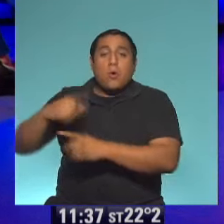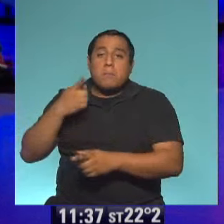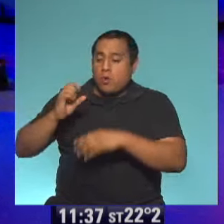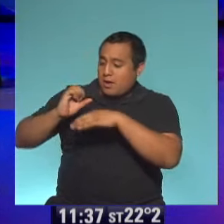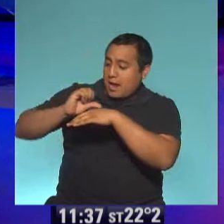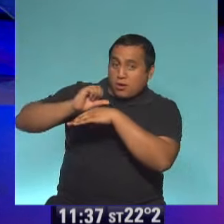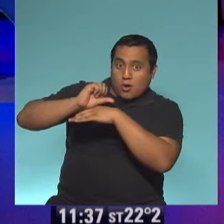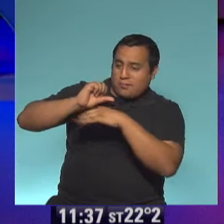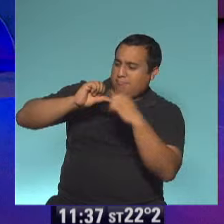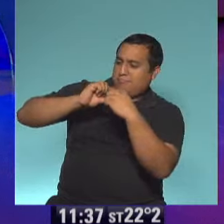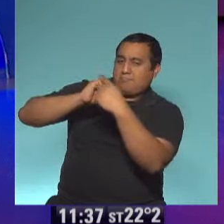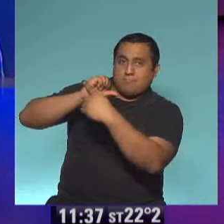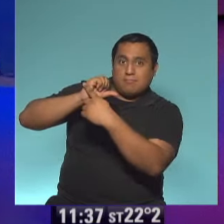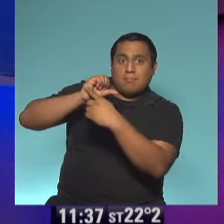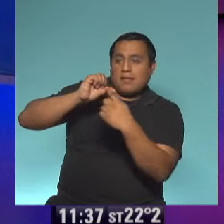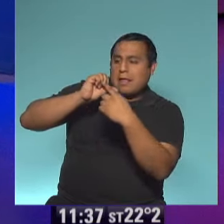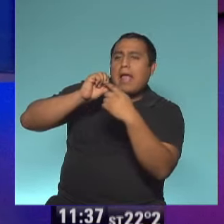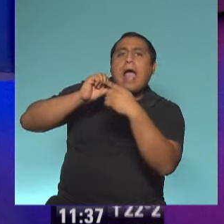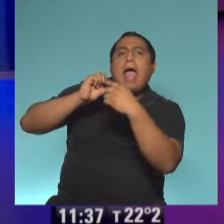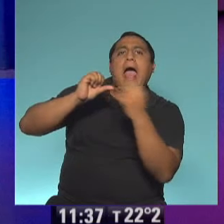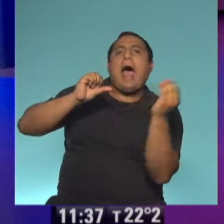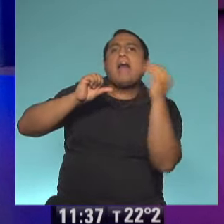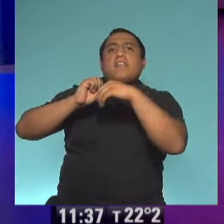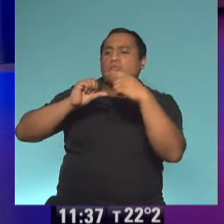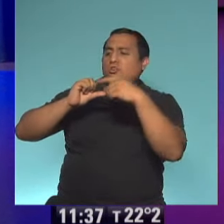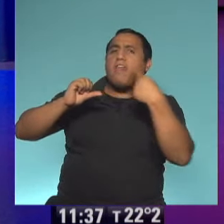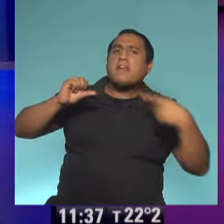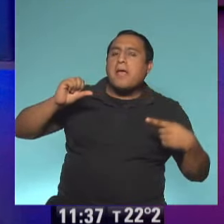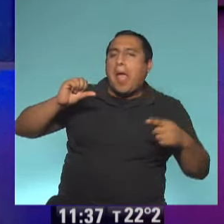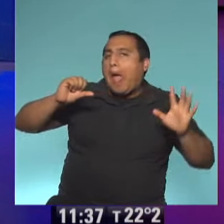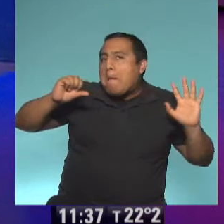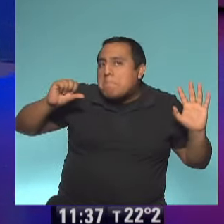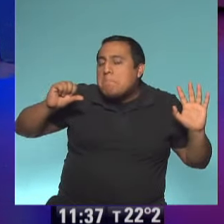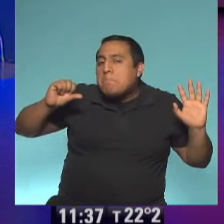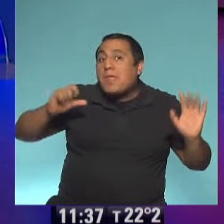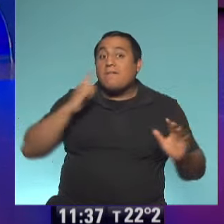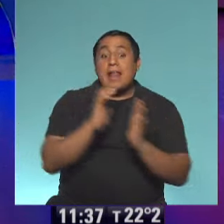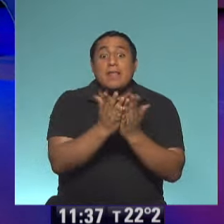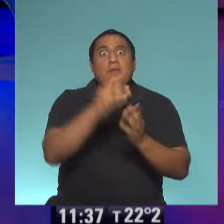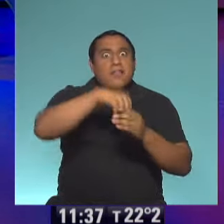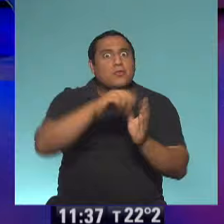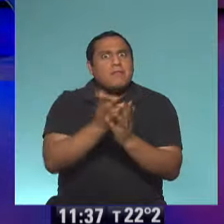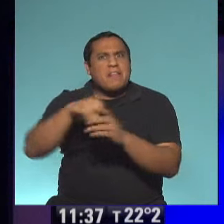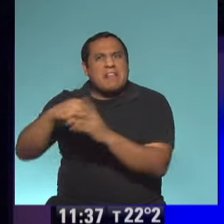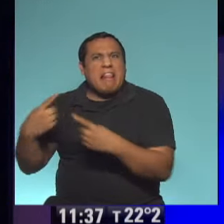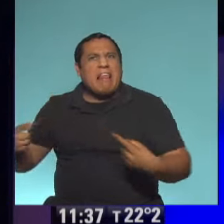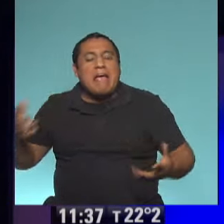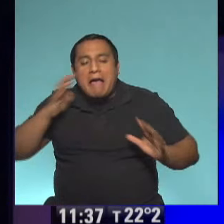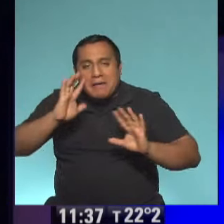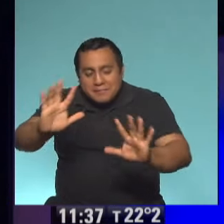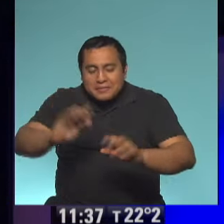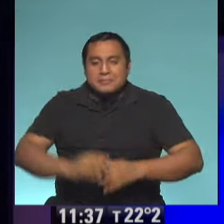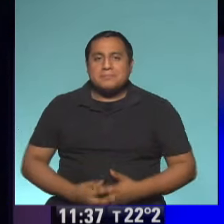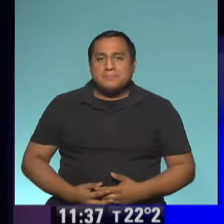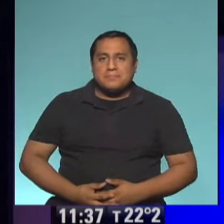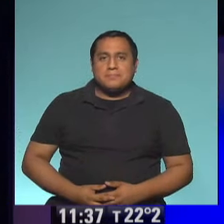su casita a todos lados y andas a ver qué hay adentro. Y a ver qué hay en el libro, en el libro, en el libro. A ver,